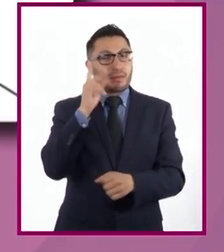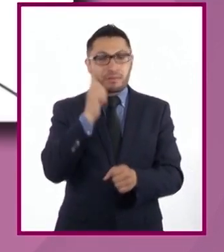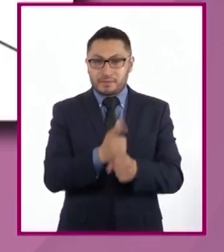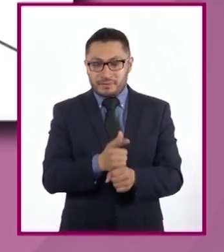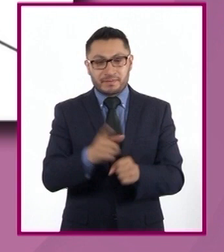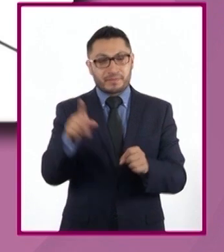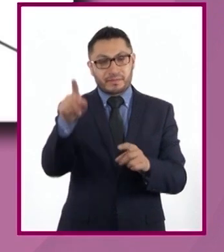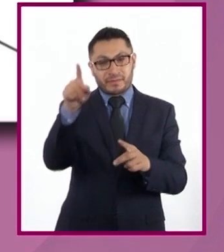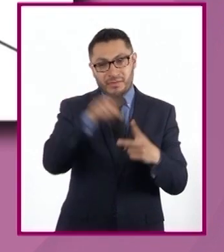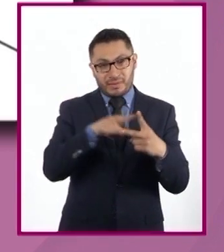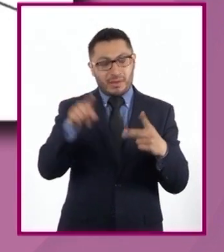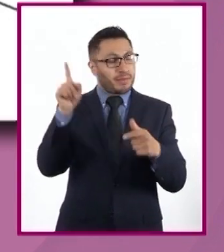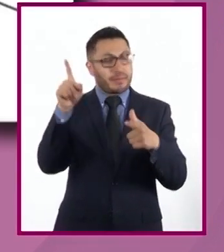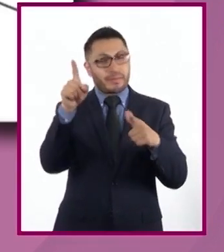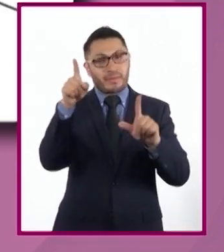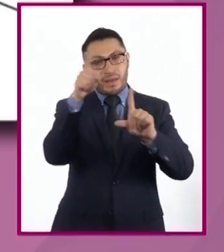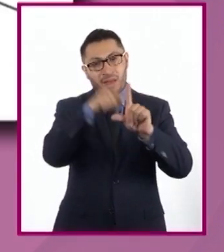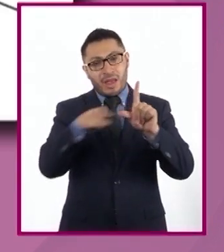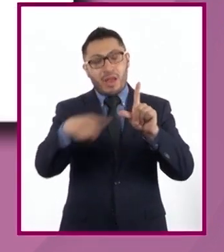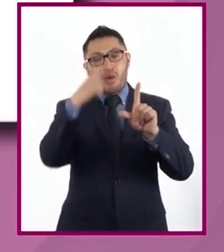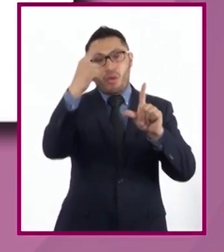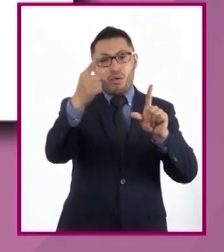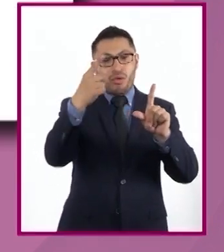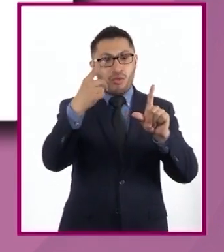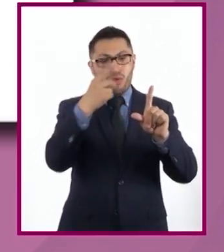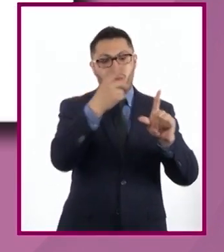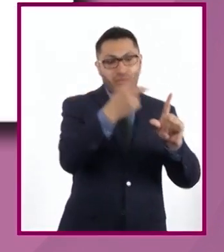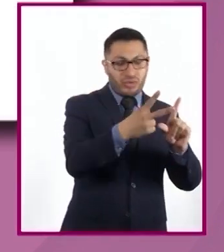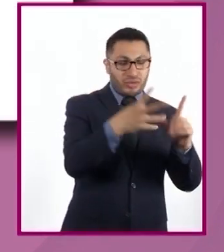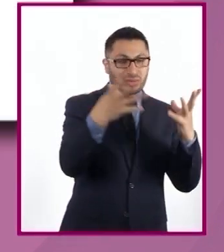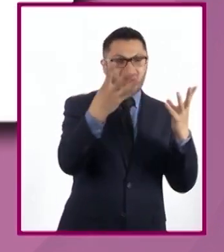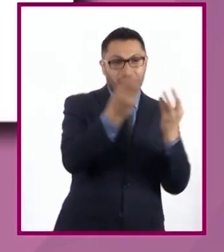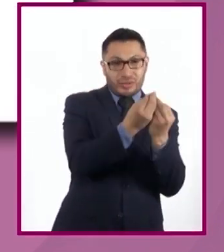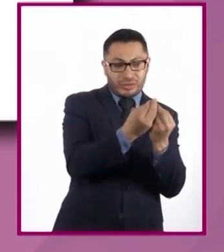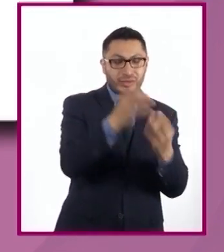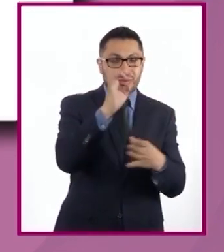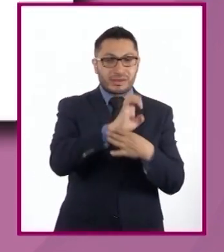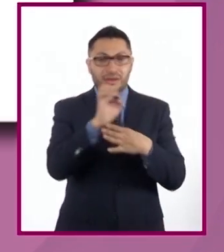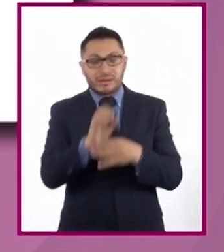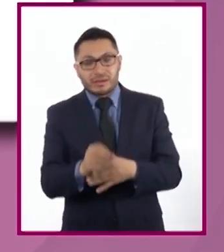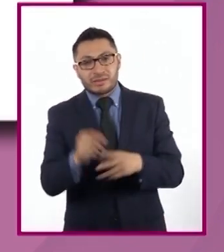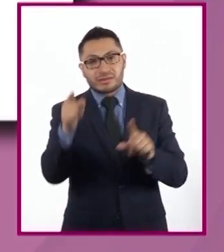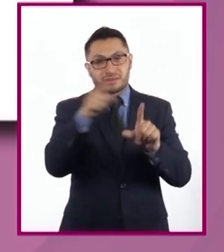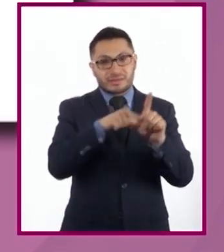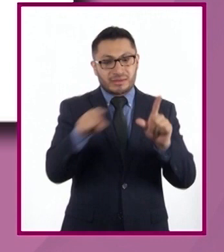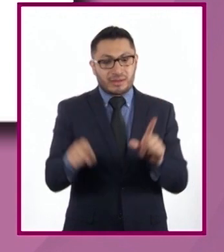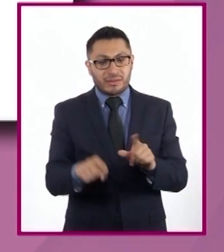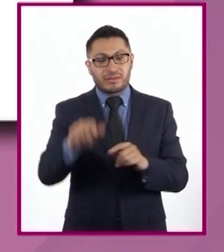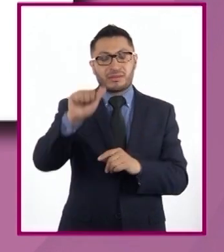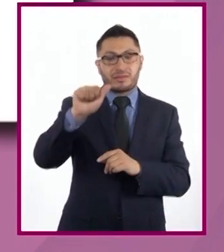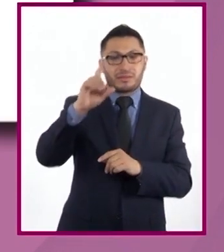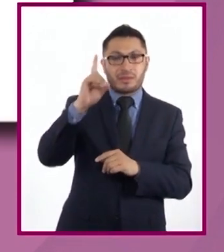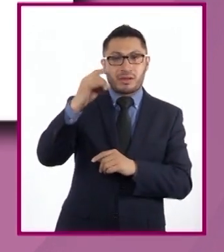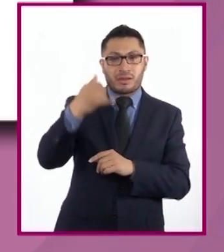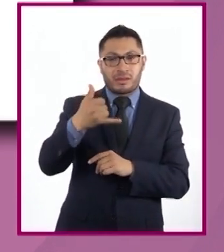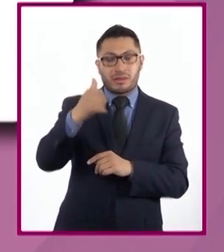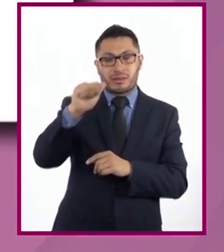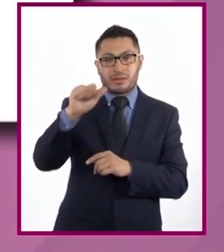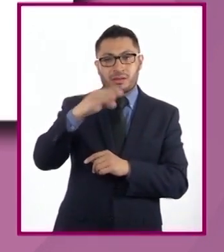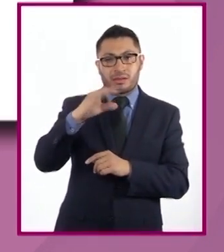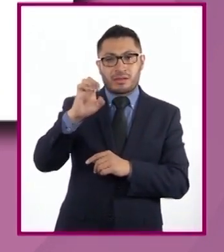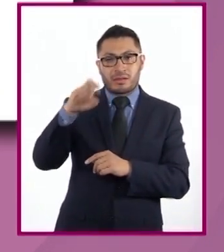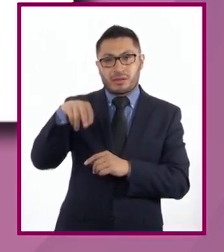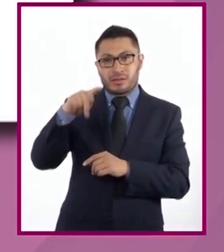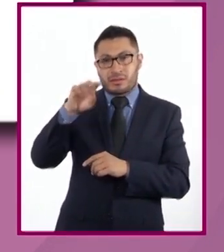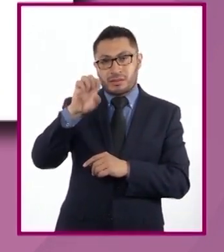ángulo 1 y el ángulo 2 están uno junto al otro, por lo que reciben el nombre de ángulos adyacentes y